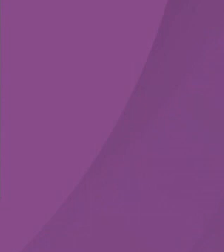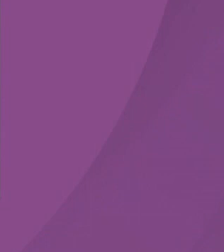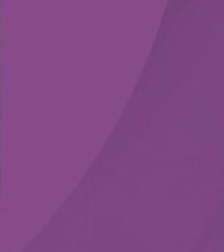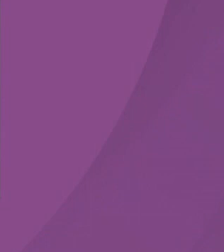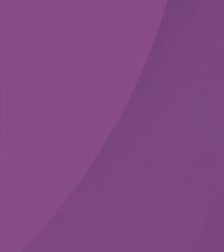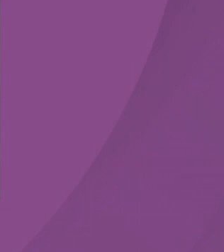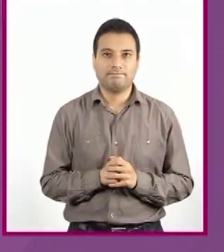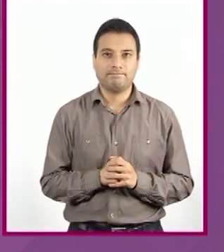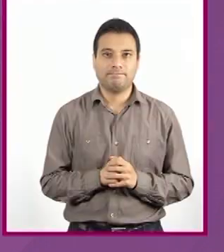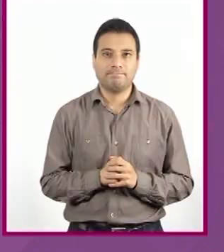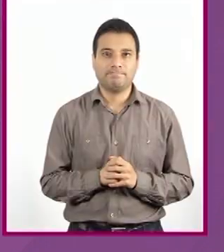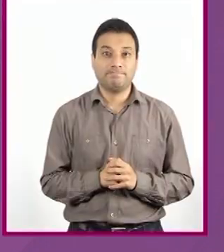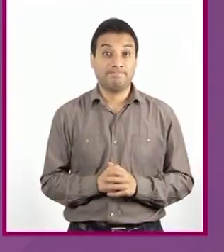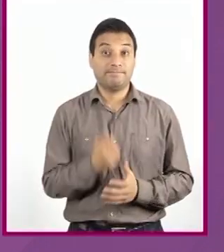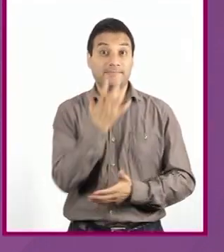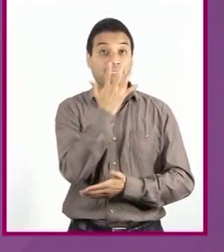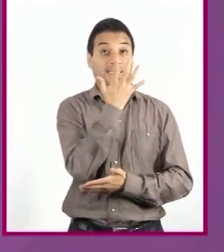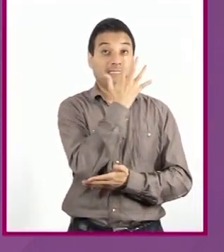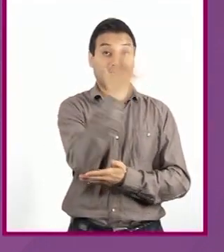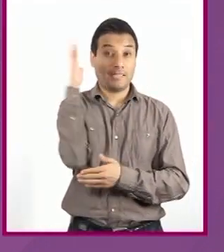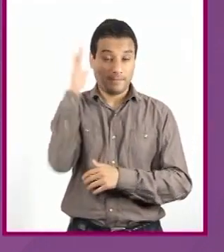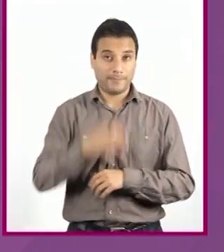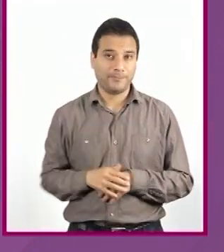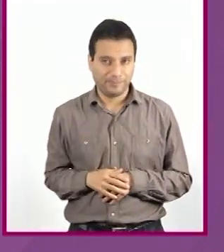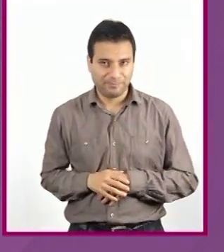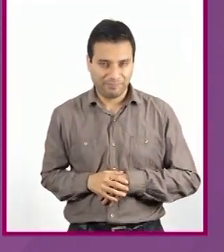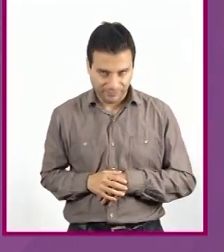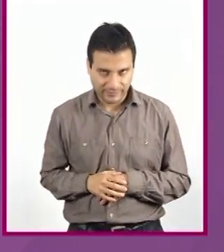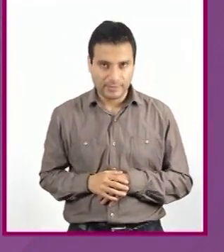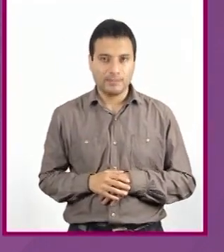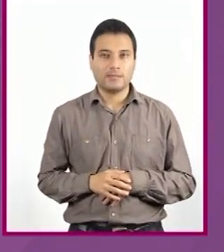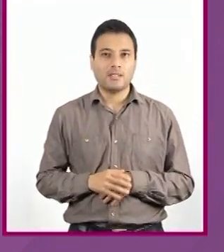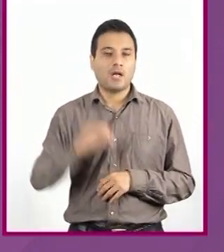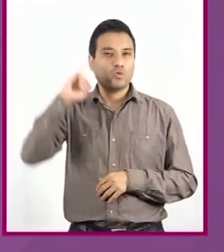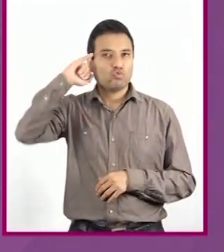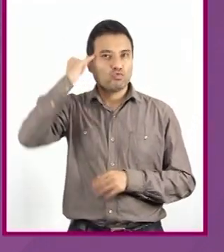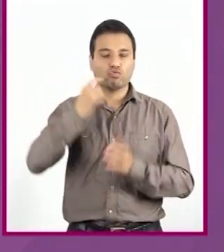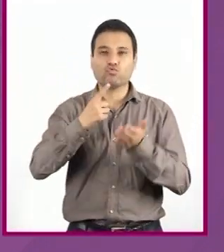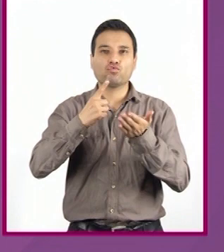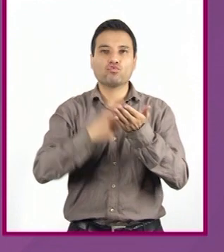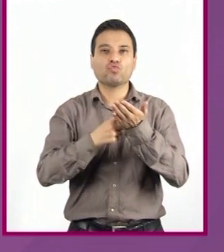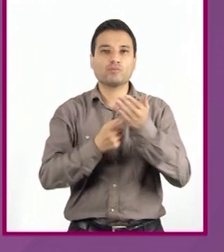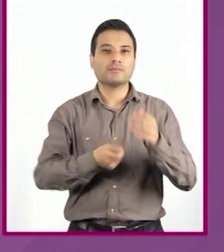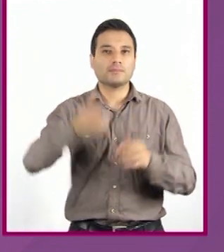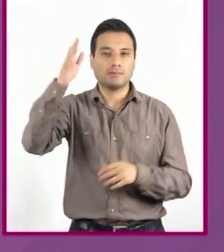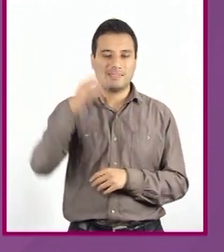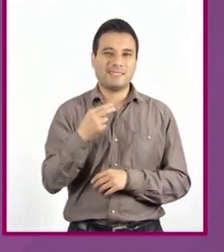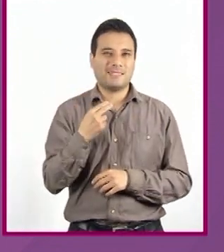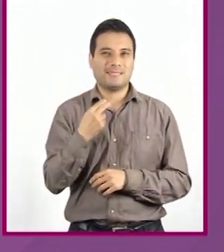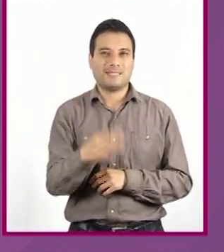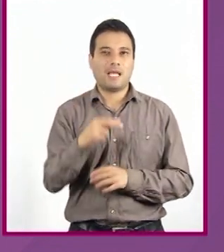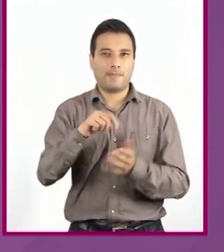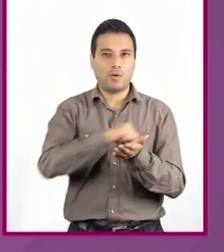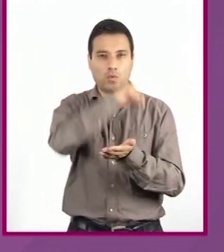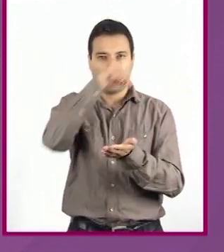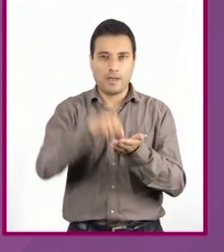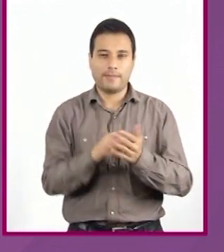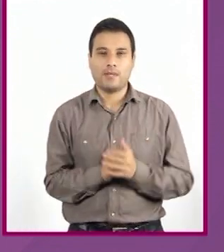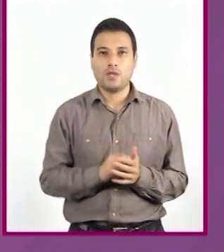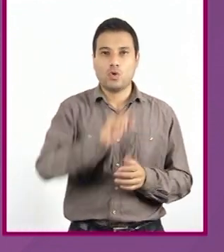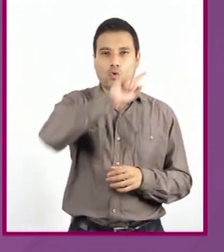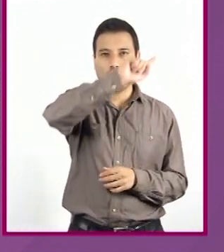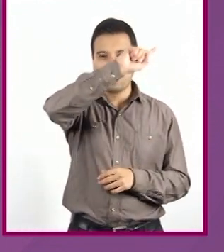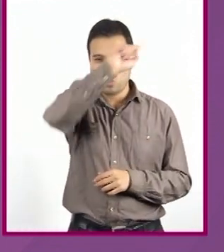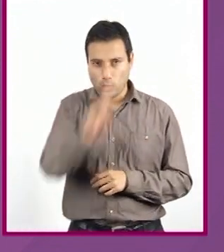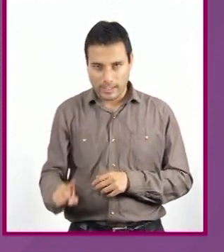En medio de la selva, construida y llamada por los totonacas el lugar de truenos, se encuentra la zona arqueológica